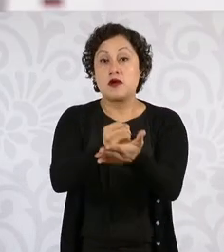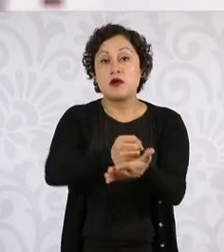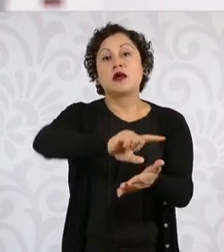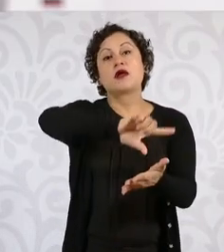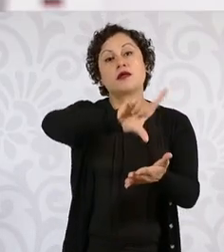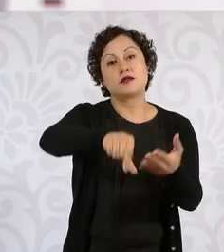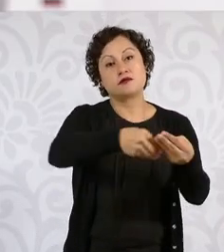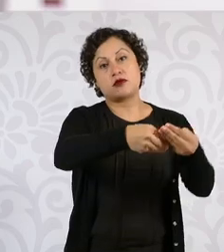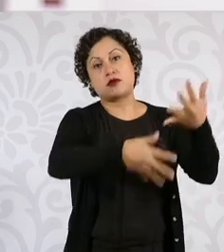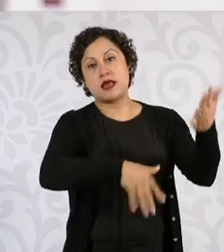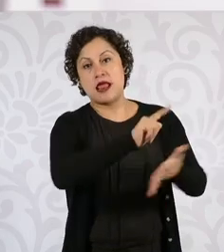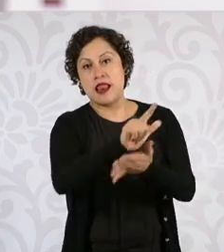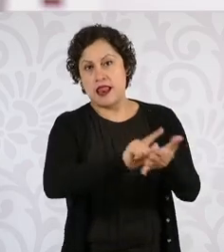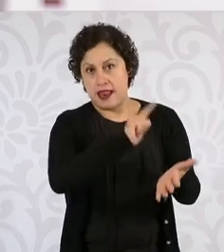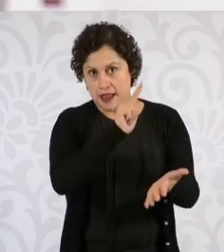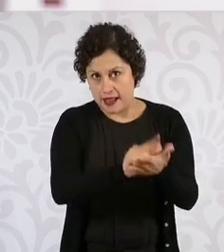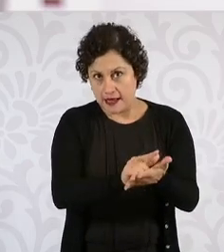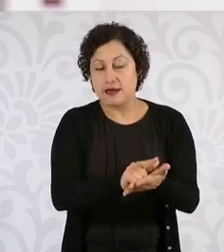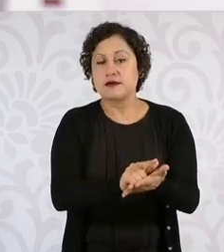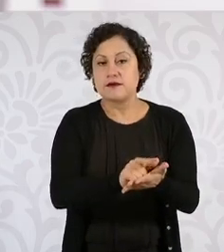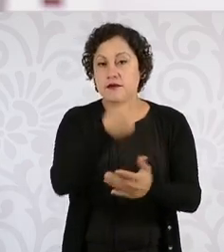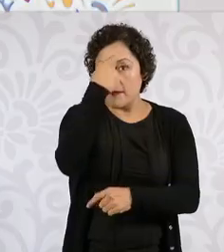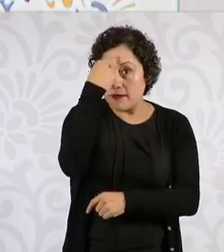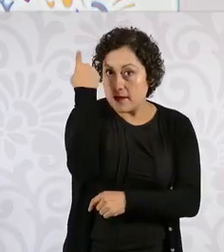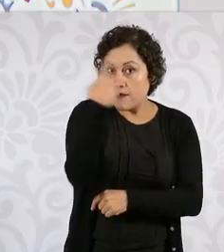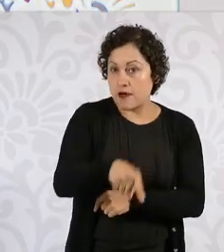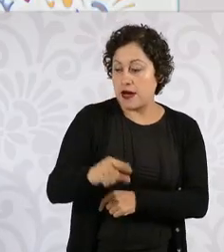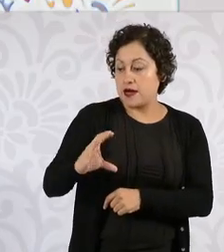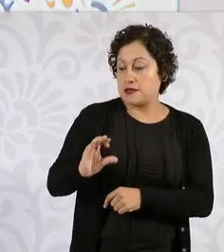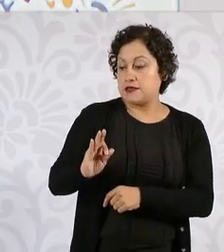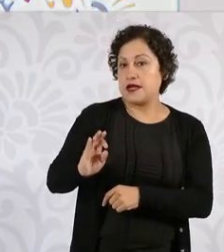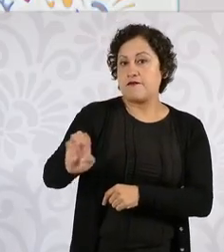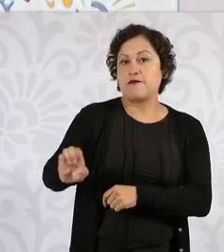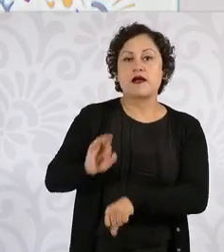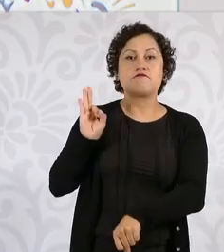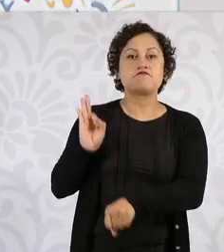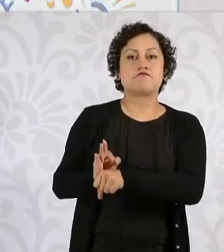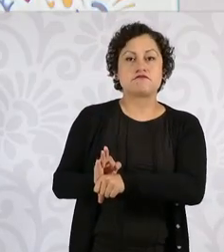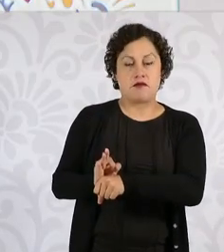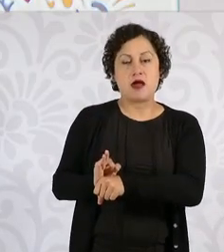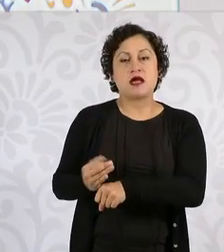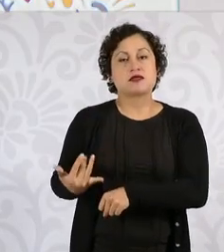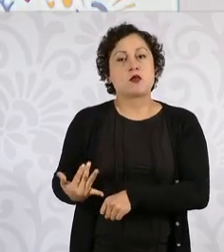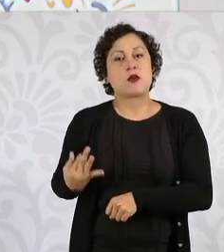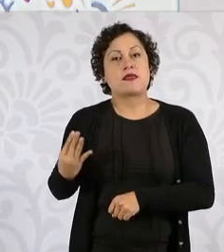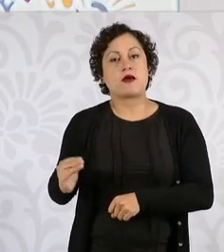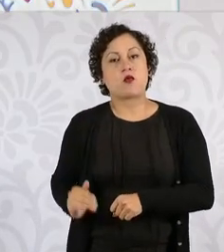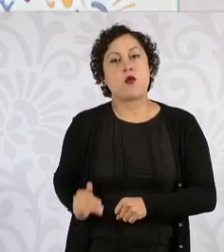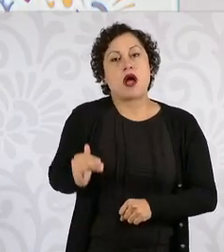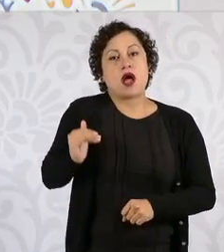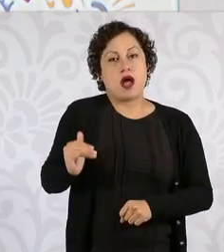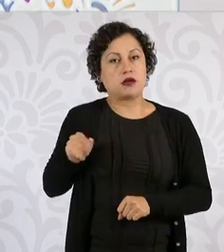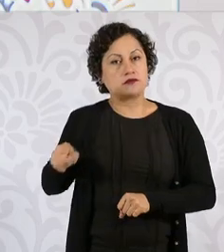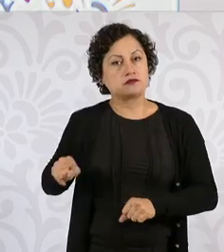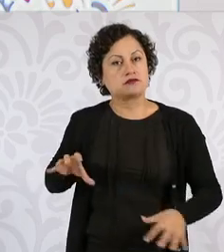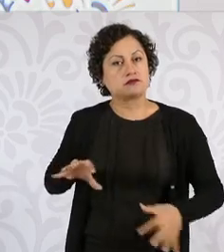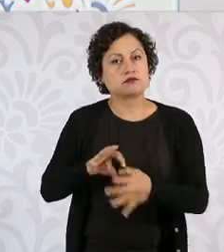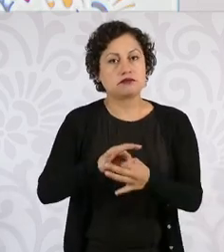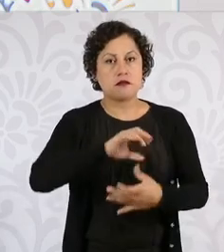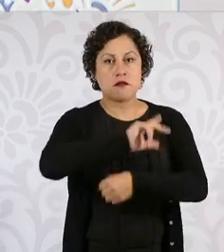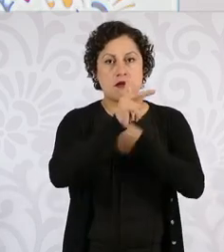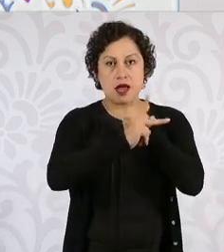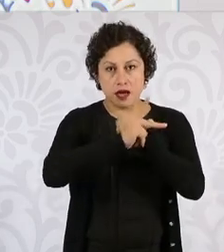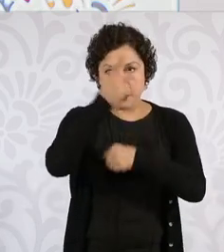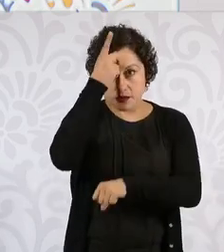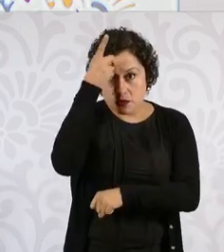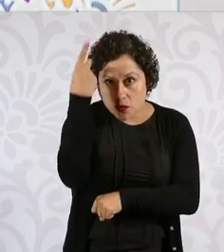ahora CFE pues tiene la preponderancia, regresa a ser pública y